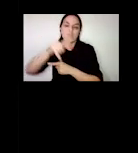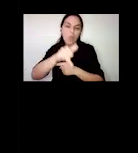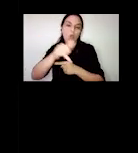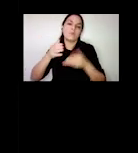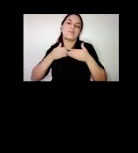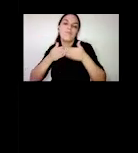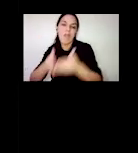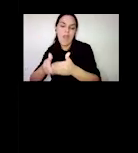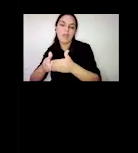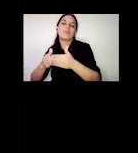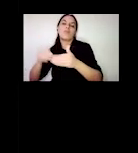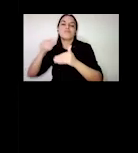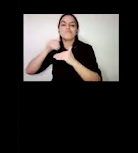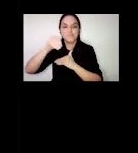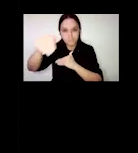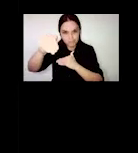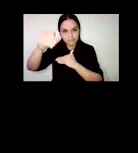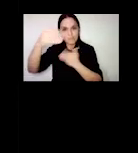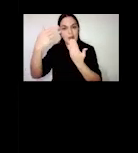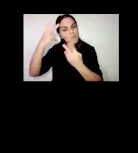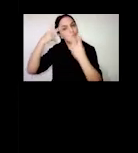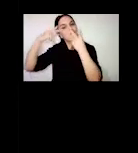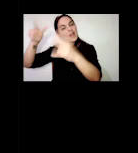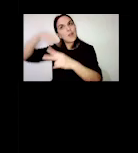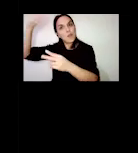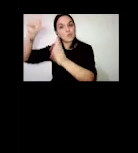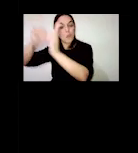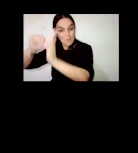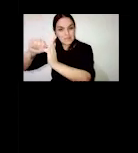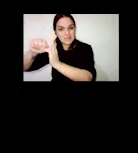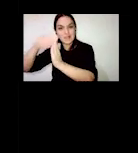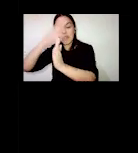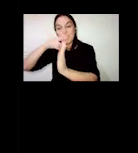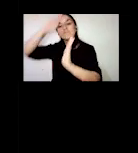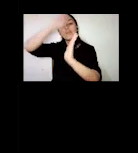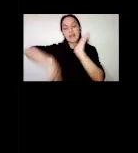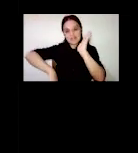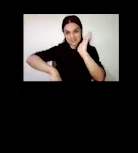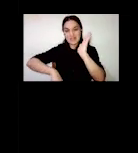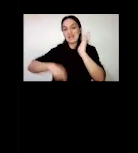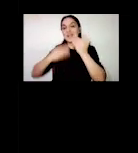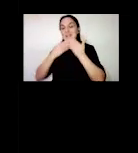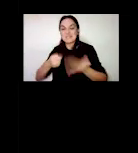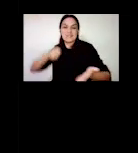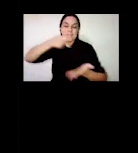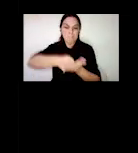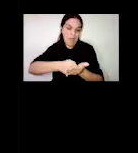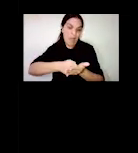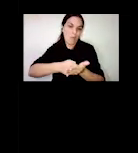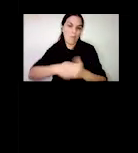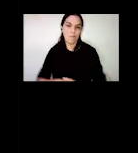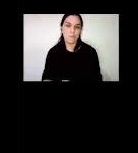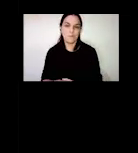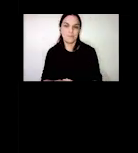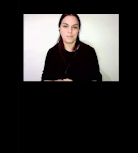o terrestres con destino fuera del país que se cancelen a través del pago con divisa. Si todo